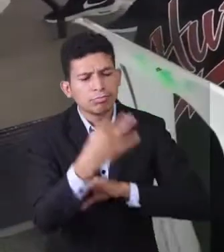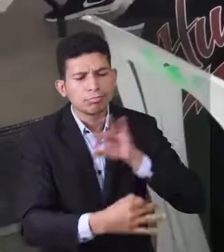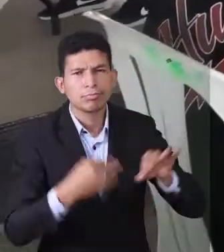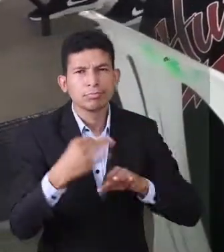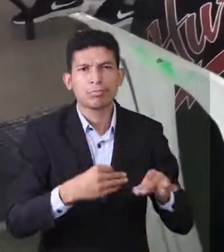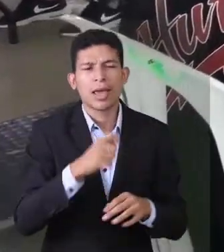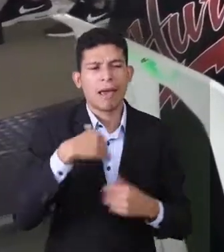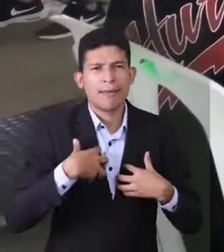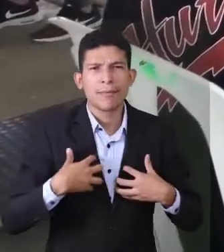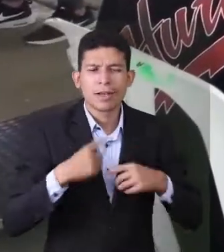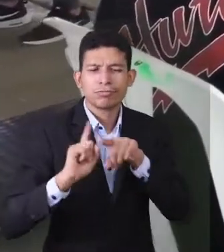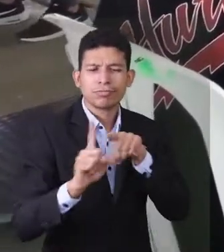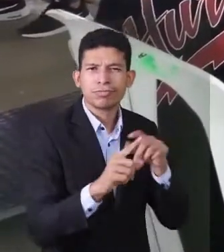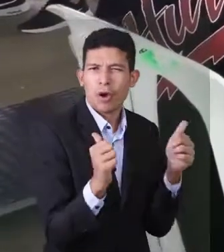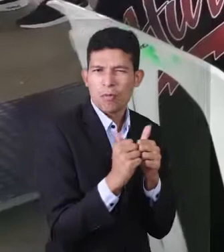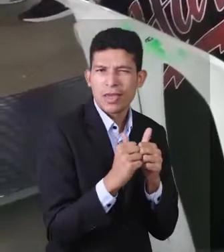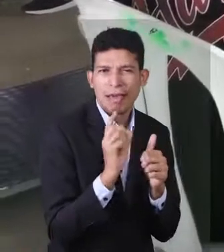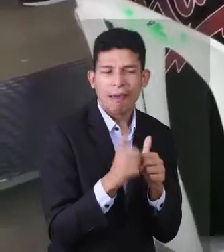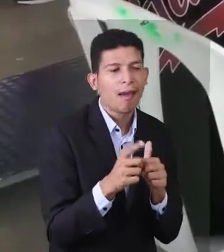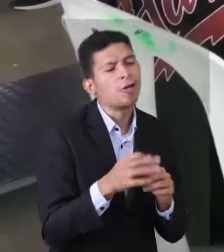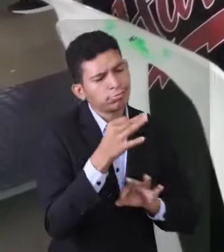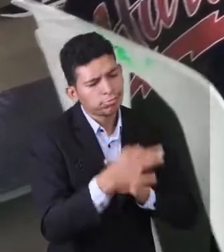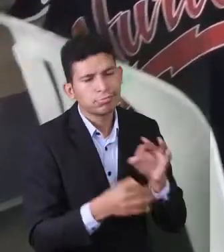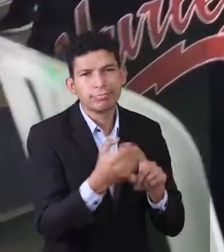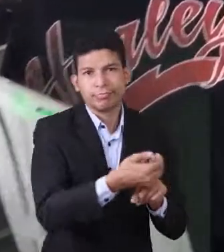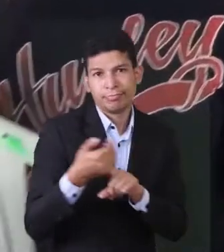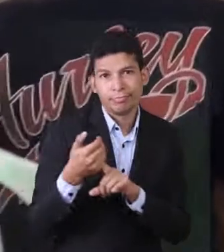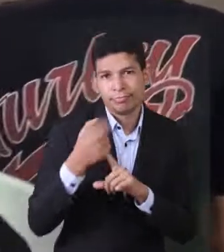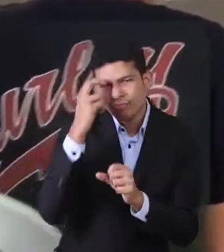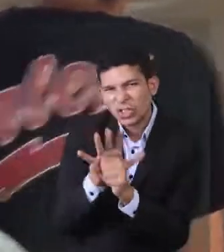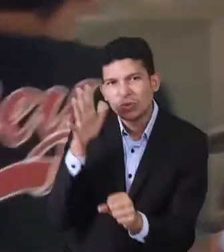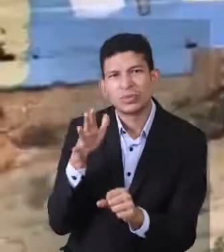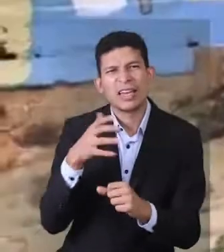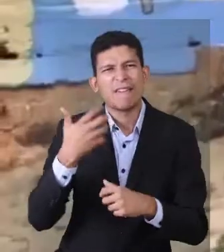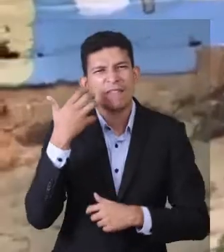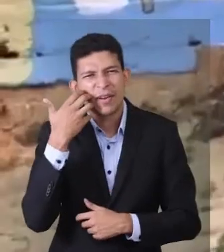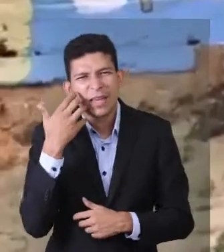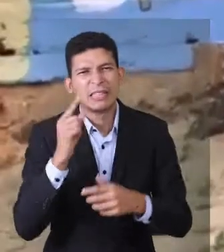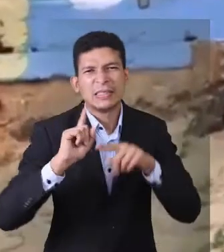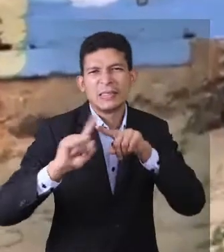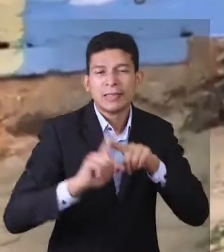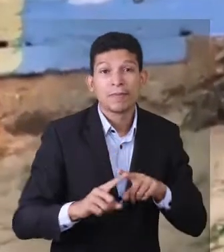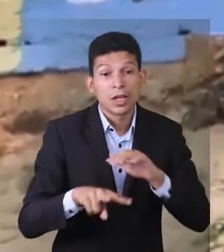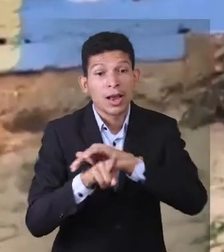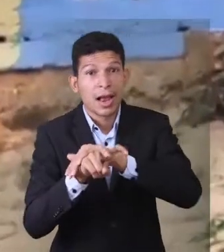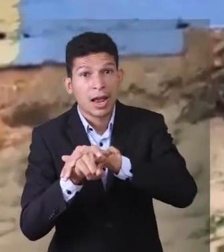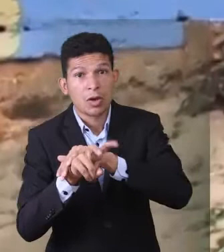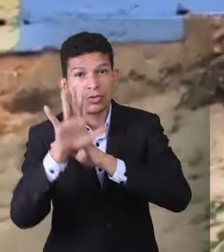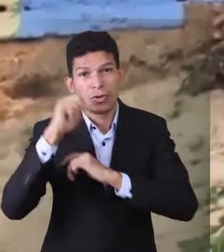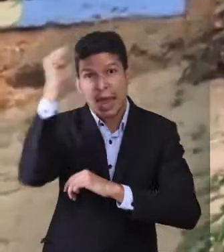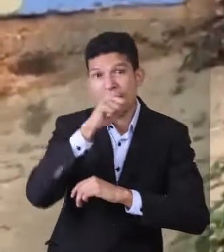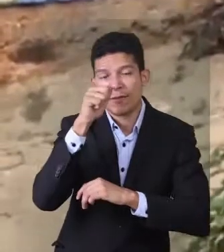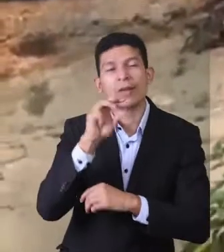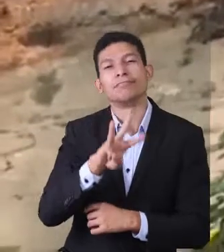de mascotas y animales de compañía, como en prevención de la rabia, leptospirosis, caracol africano en los 34